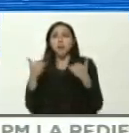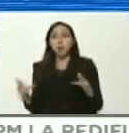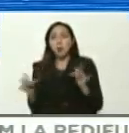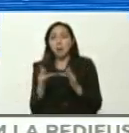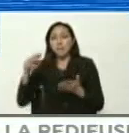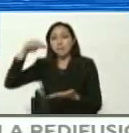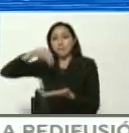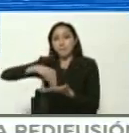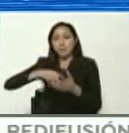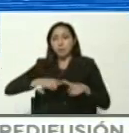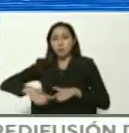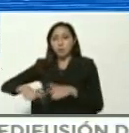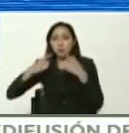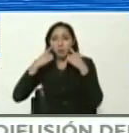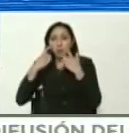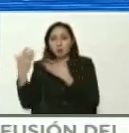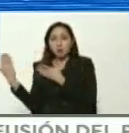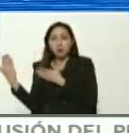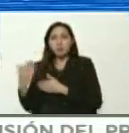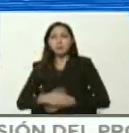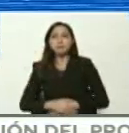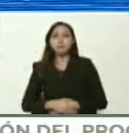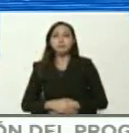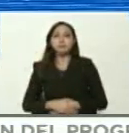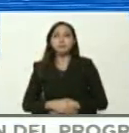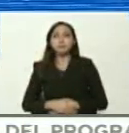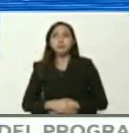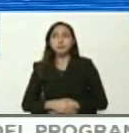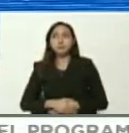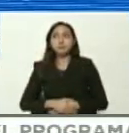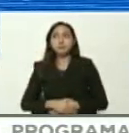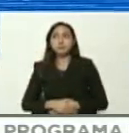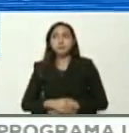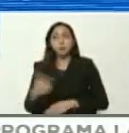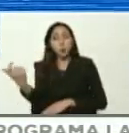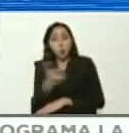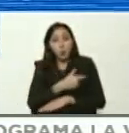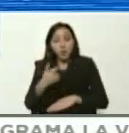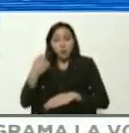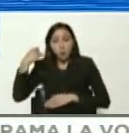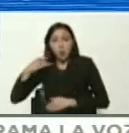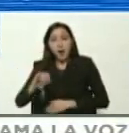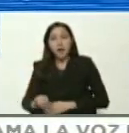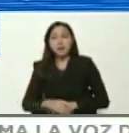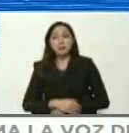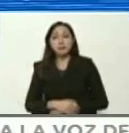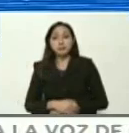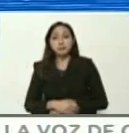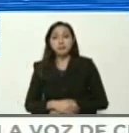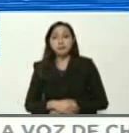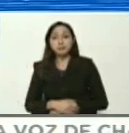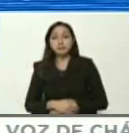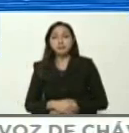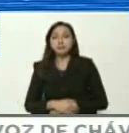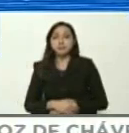Miranda. Por fin el Estado Miranda tiene un gobernador. ¿Ah?